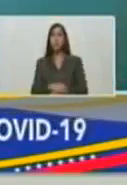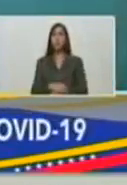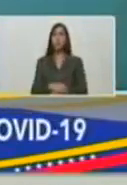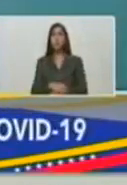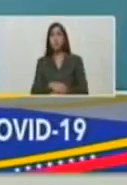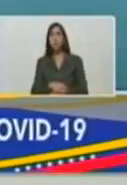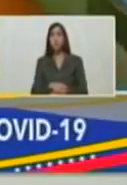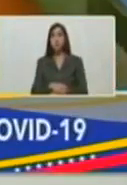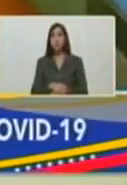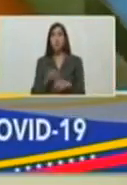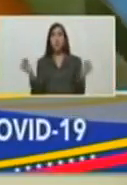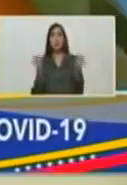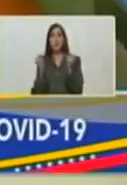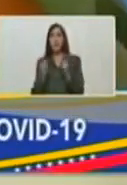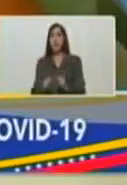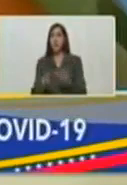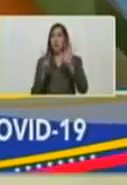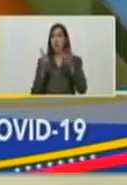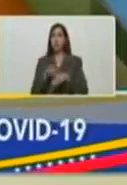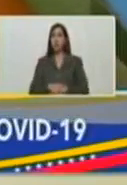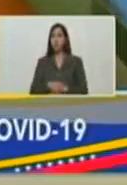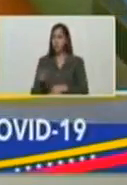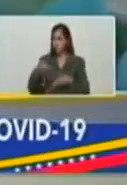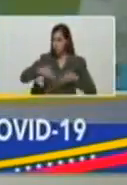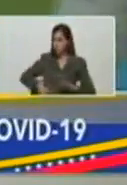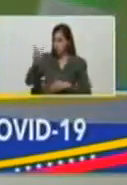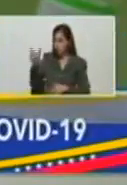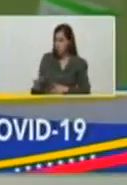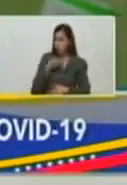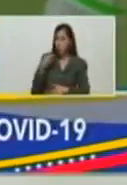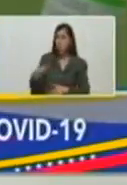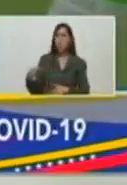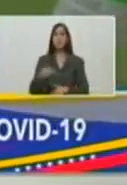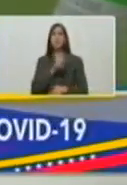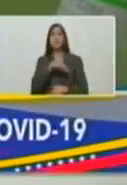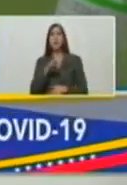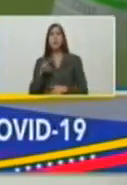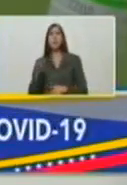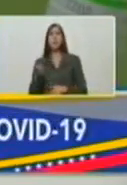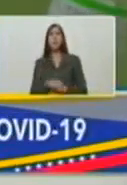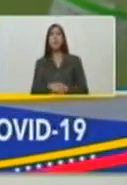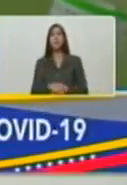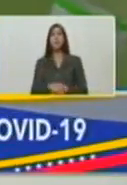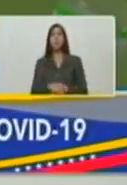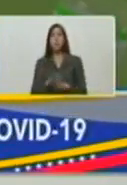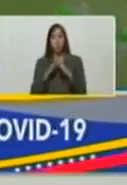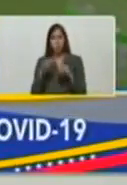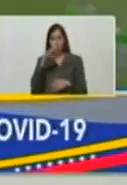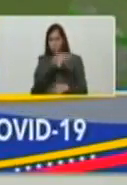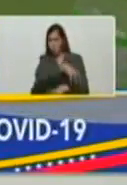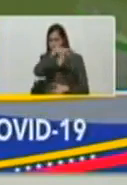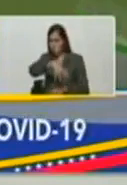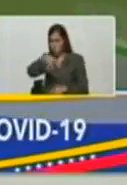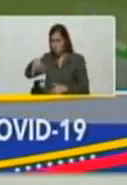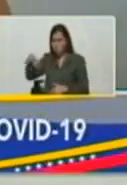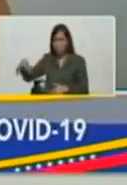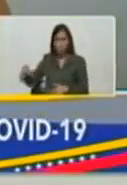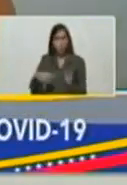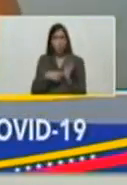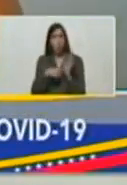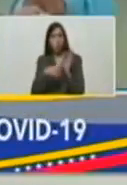y Mérida, tu estado natal, Mervin, en séptimo lugar. Todos estos entidades